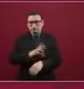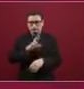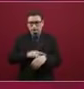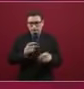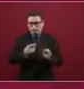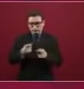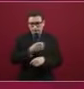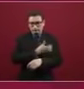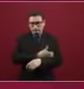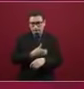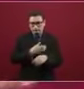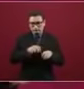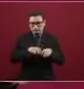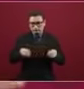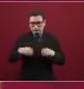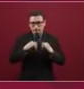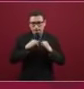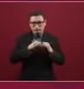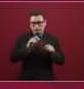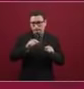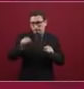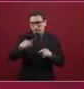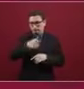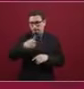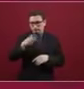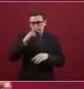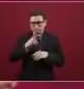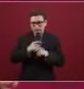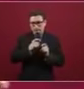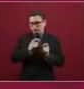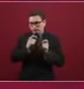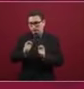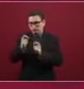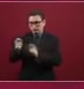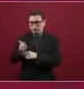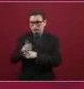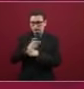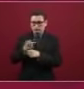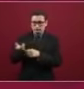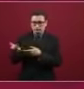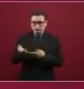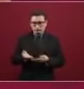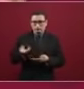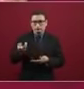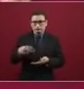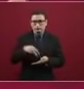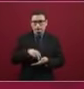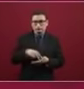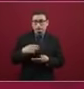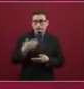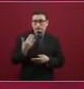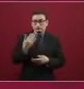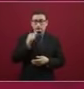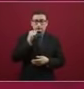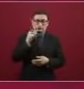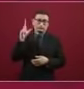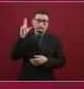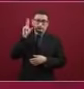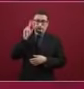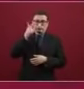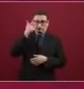operativa interinstitucional recibieron la invitación formal apenas antier en la